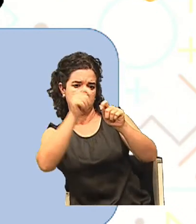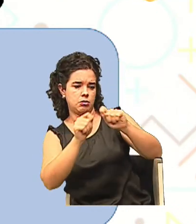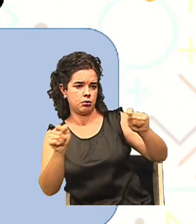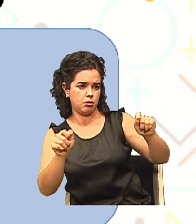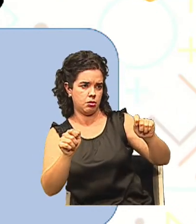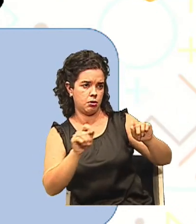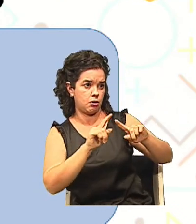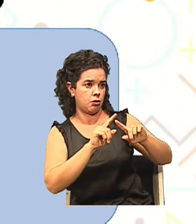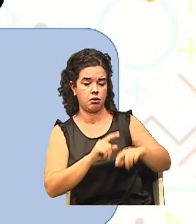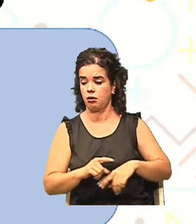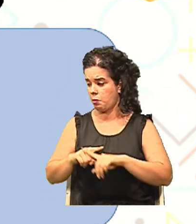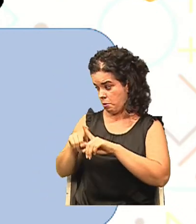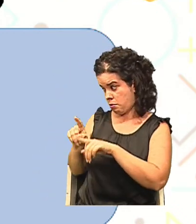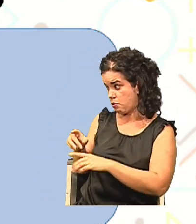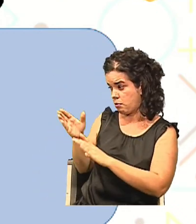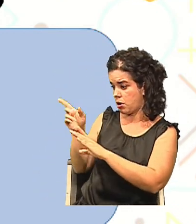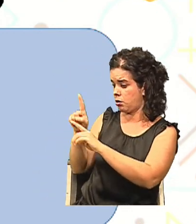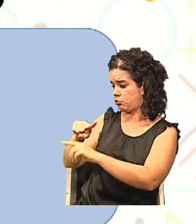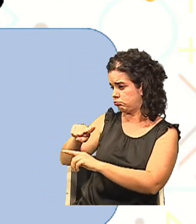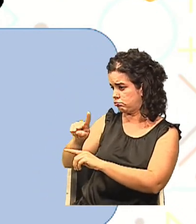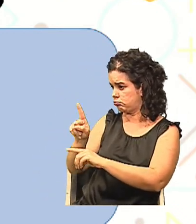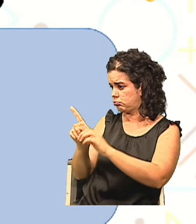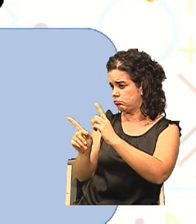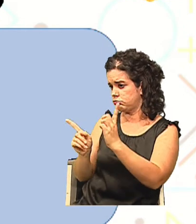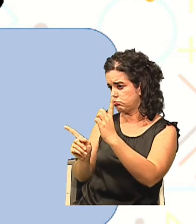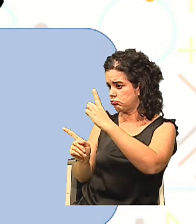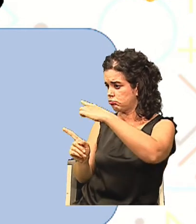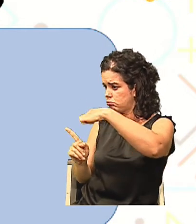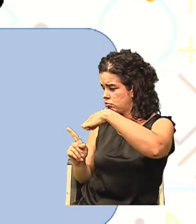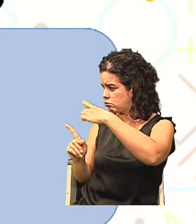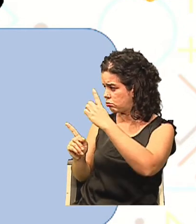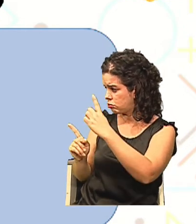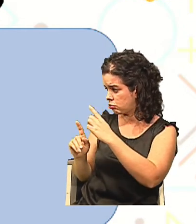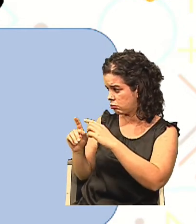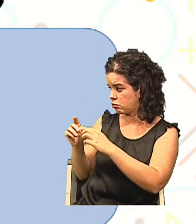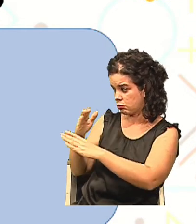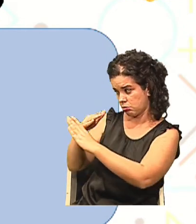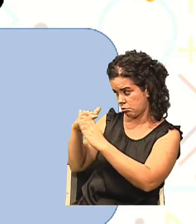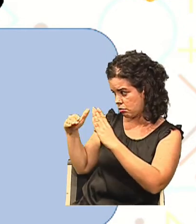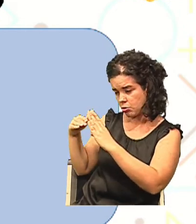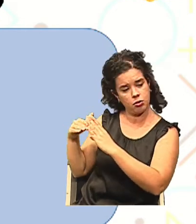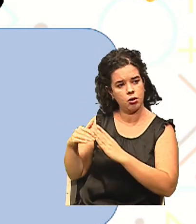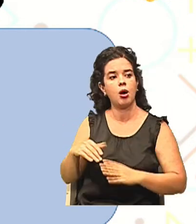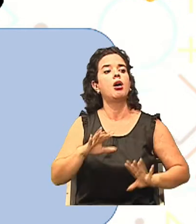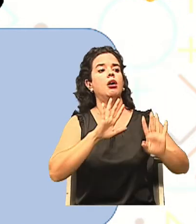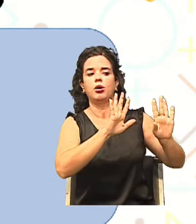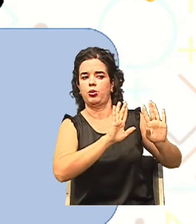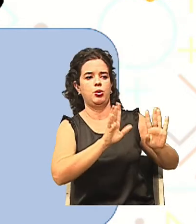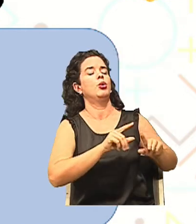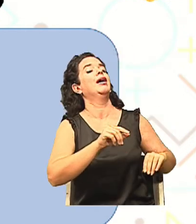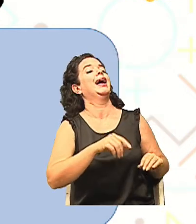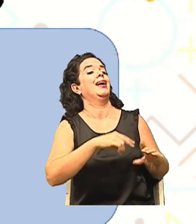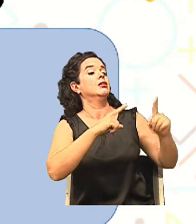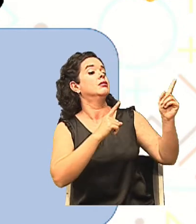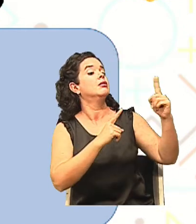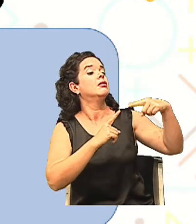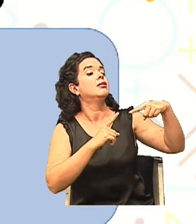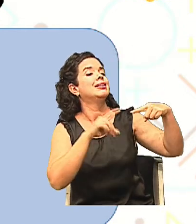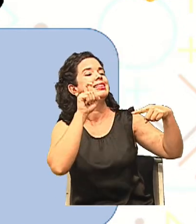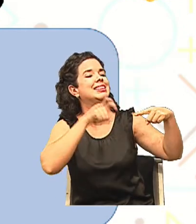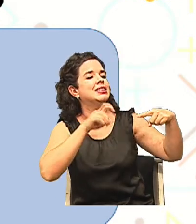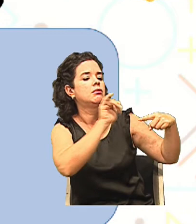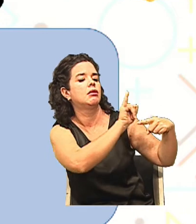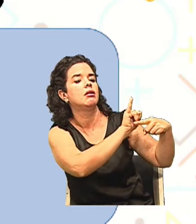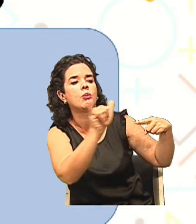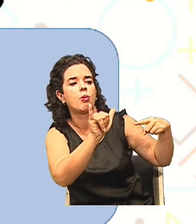dividen. No, comparamos las medidas de los ángulos y estos tienen que ser iguales. Ah,